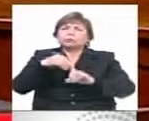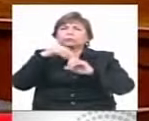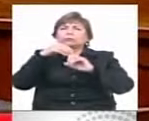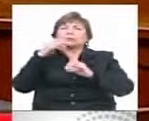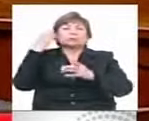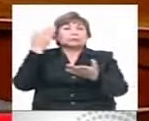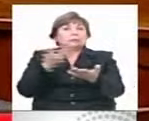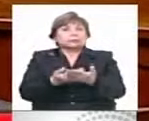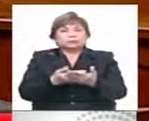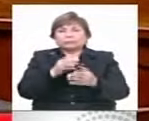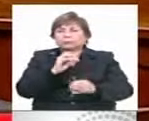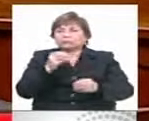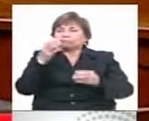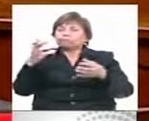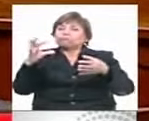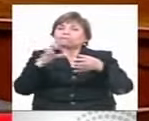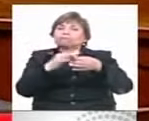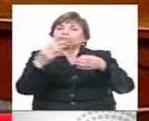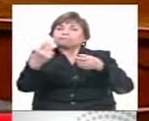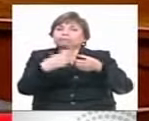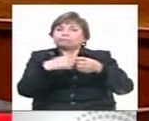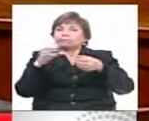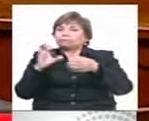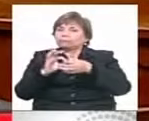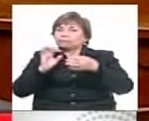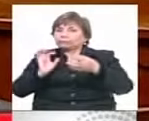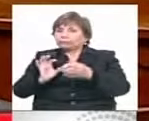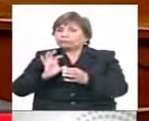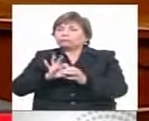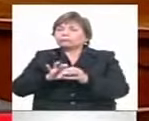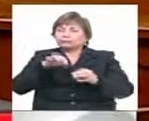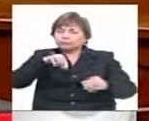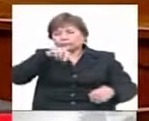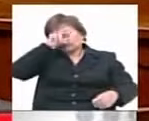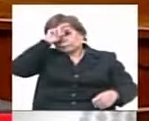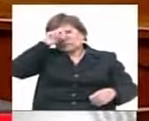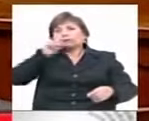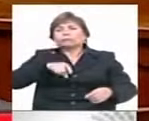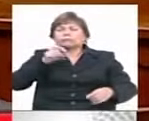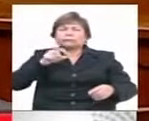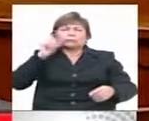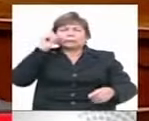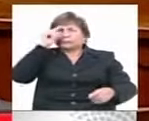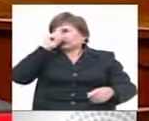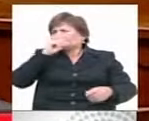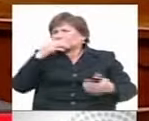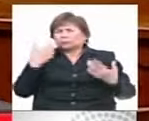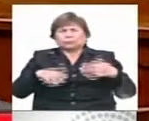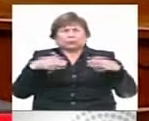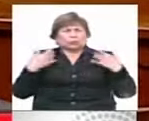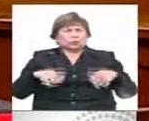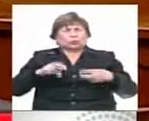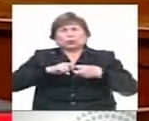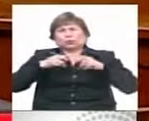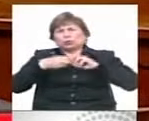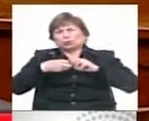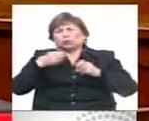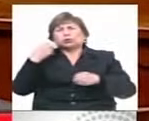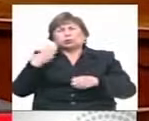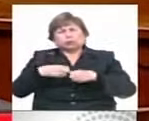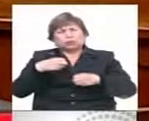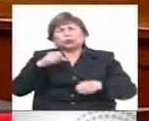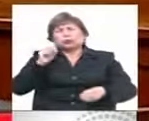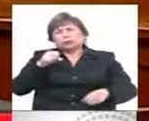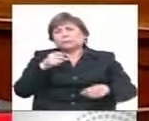hacia el bienestar colectivo. El país atraviesa circunstancias complejas, sí, pero creo